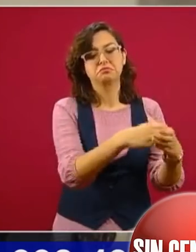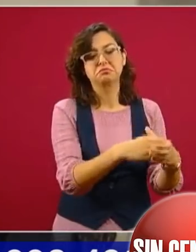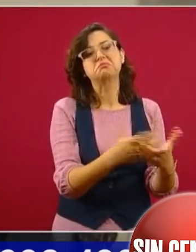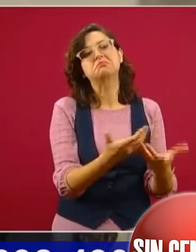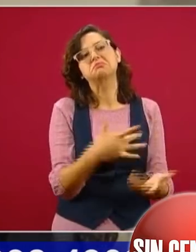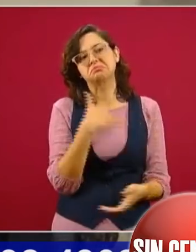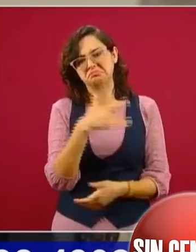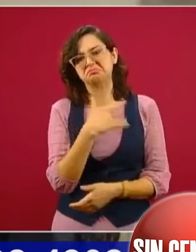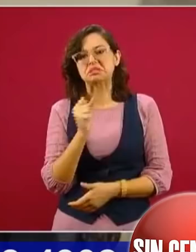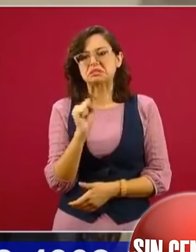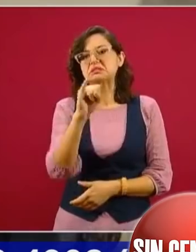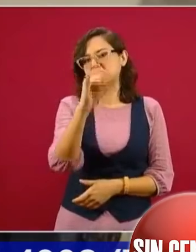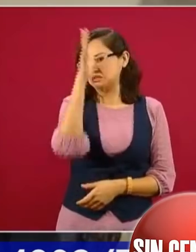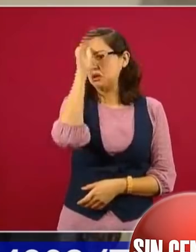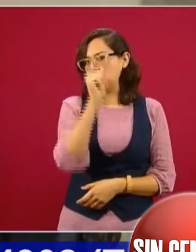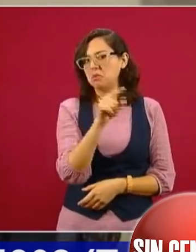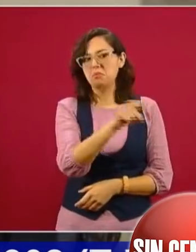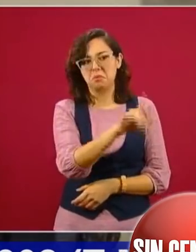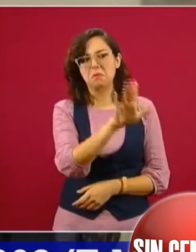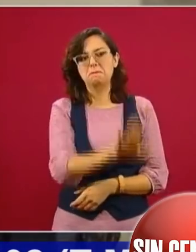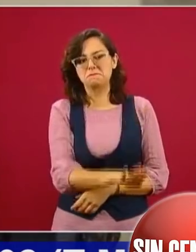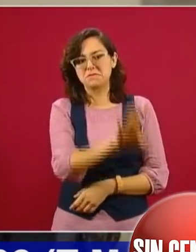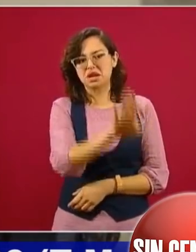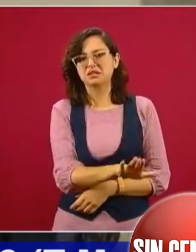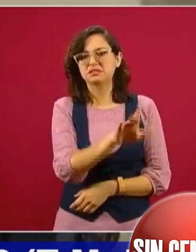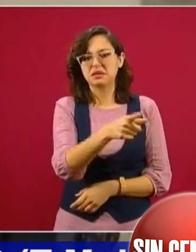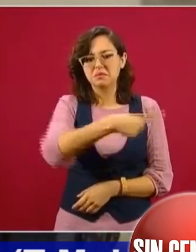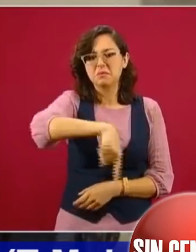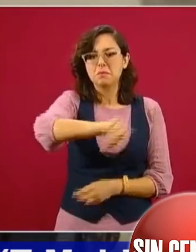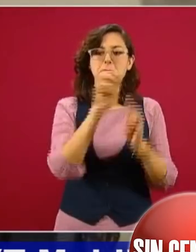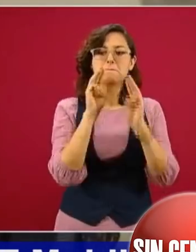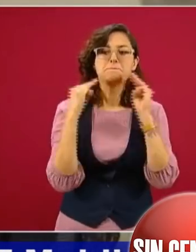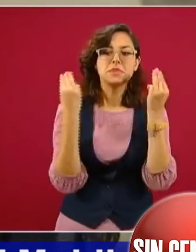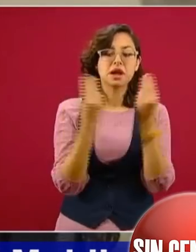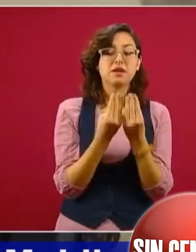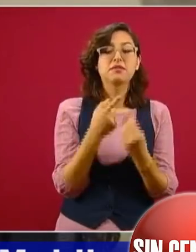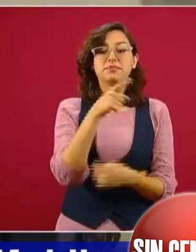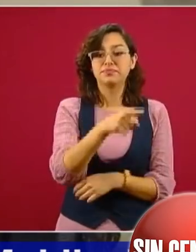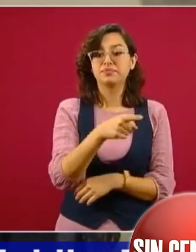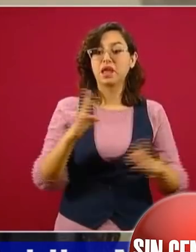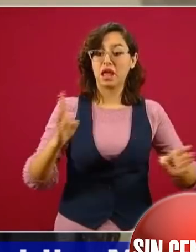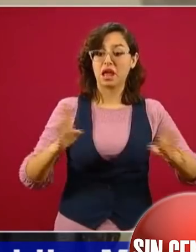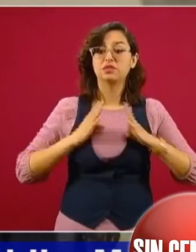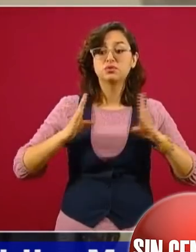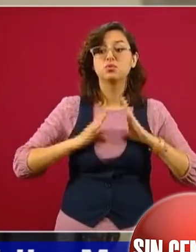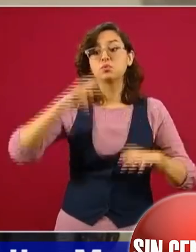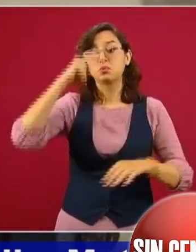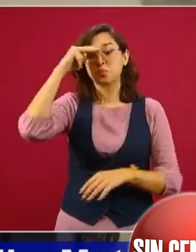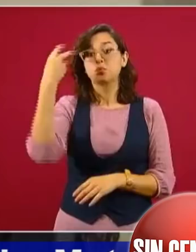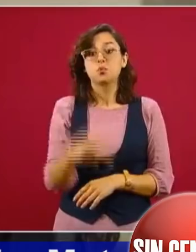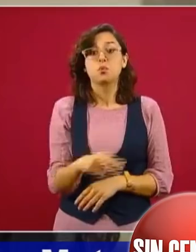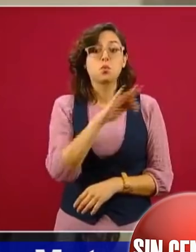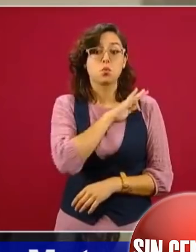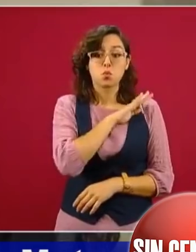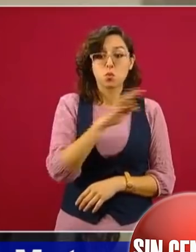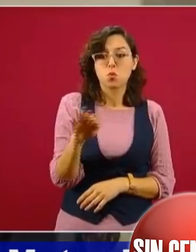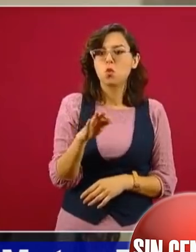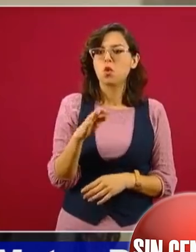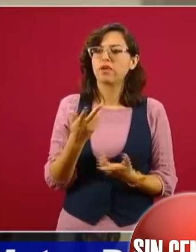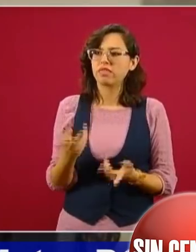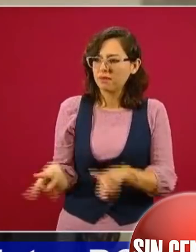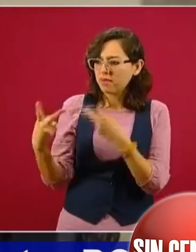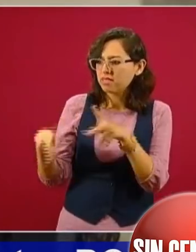realmente la delincuencia organizada son los empresarios de cuello blanco. ¿Existe la posibilidad de que el ejército mexicano empezara a tener más puntos de